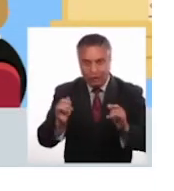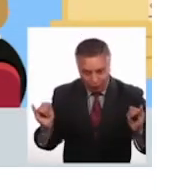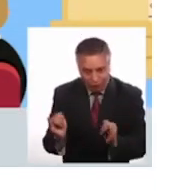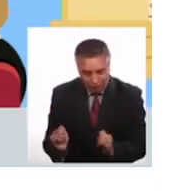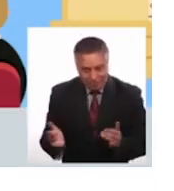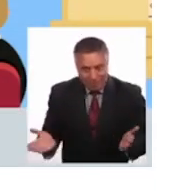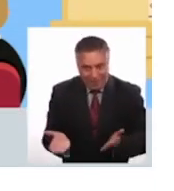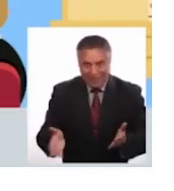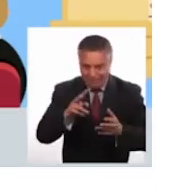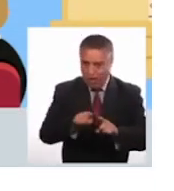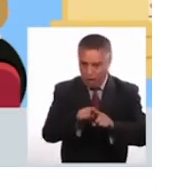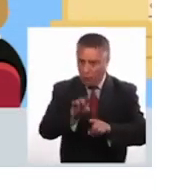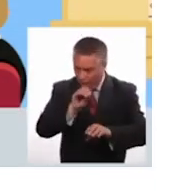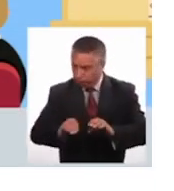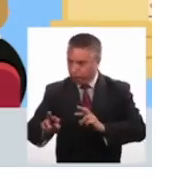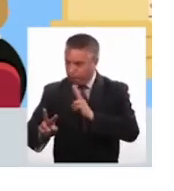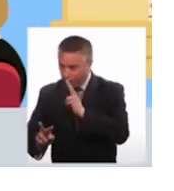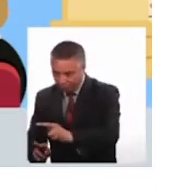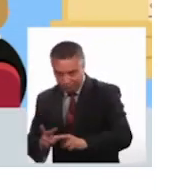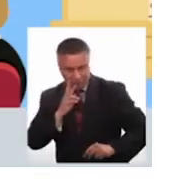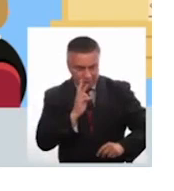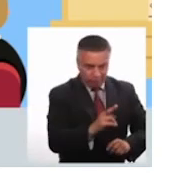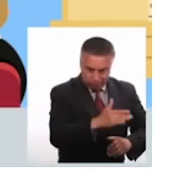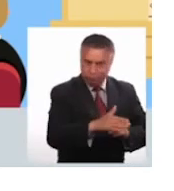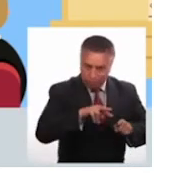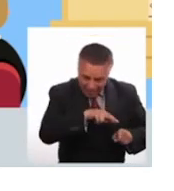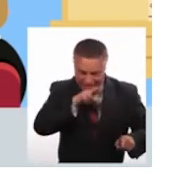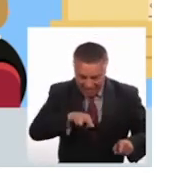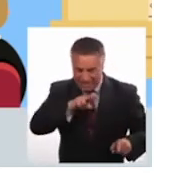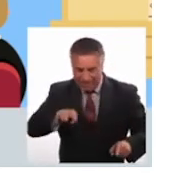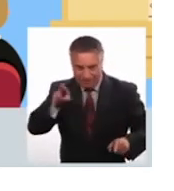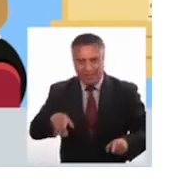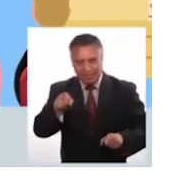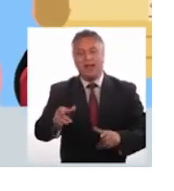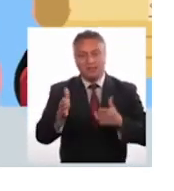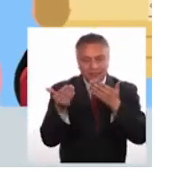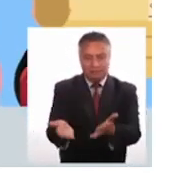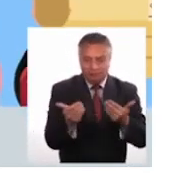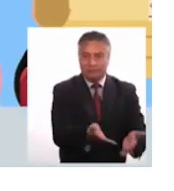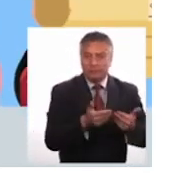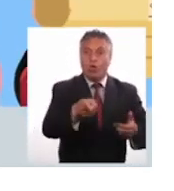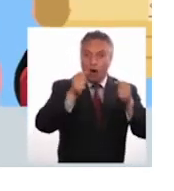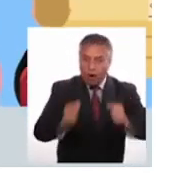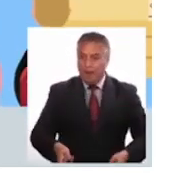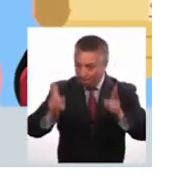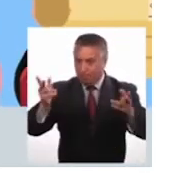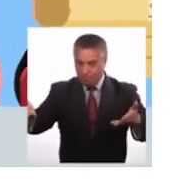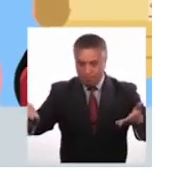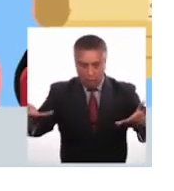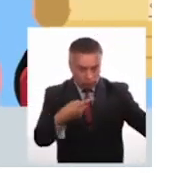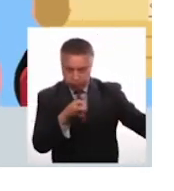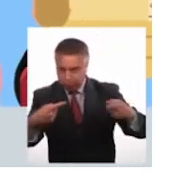evaluación formativa permanente y retroalimentar a las y los estudiantes en cada momento, buscando que sean instancias que permitan